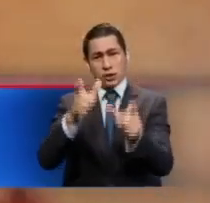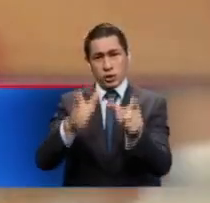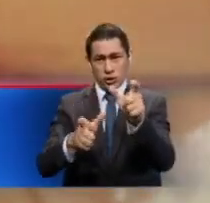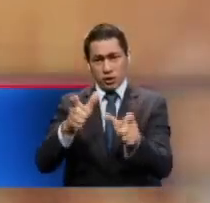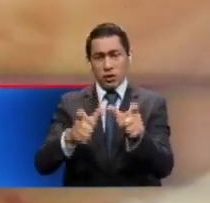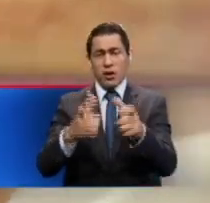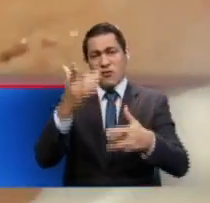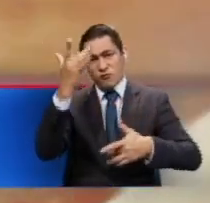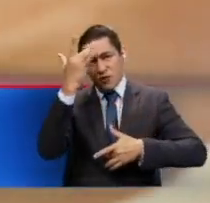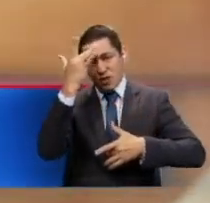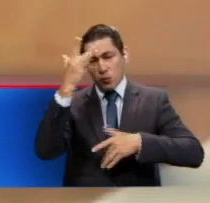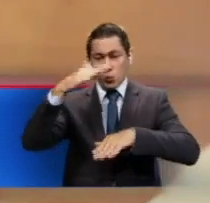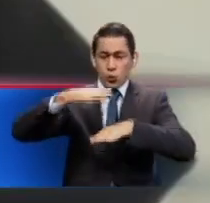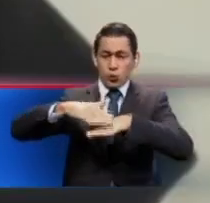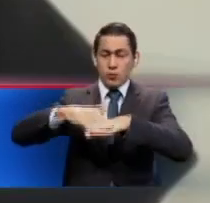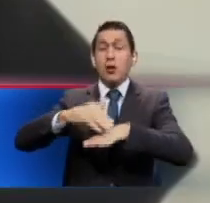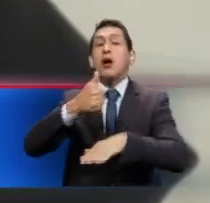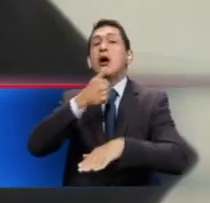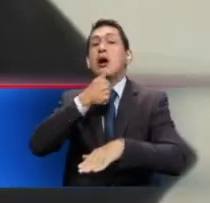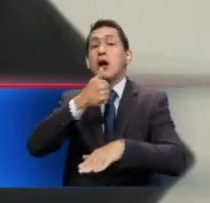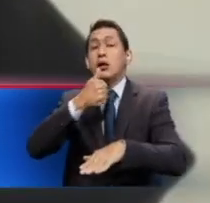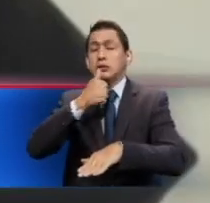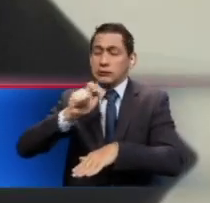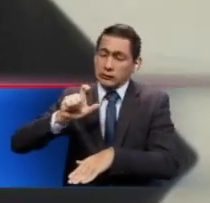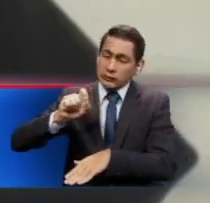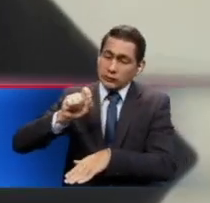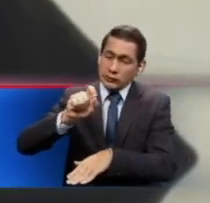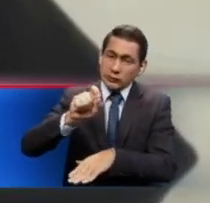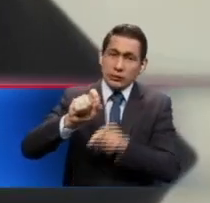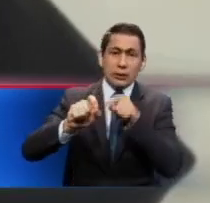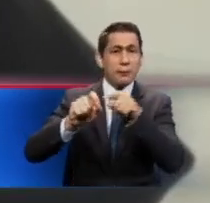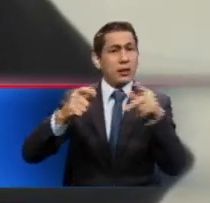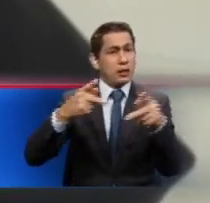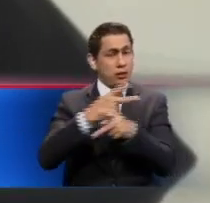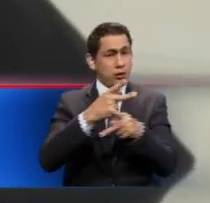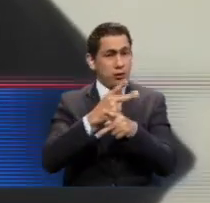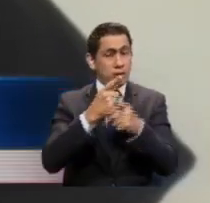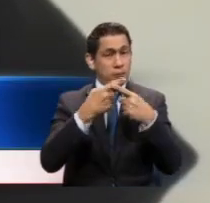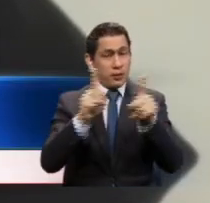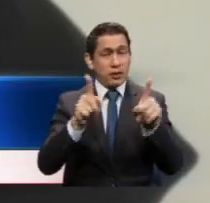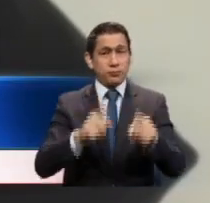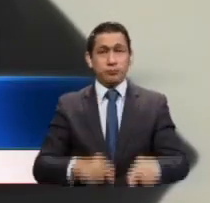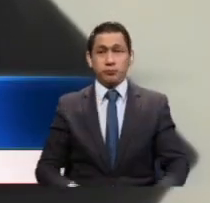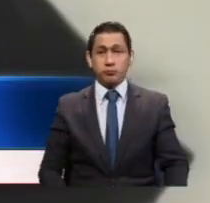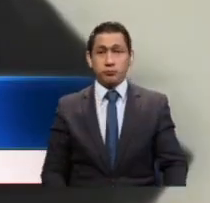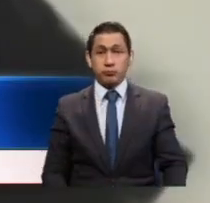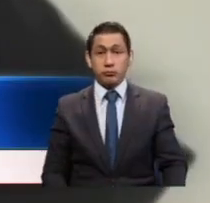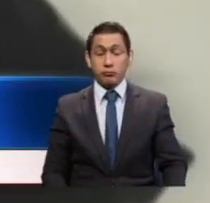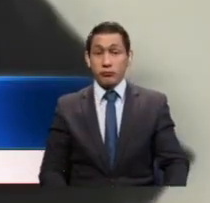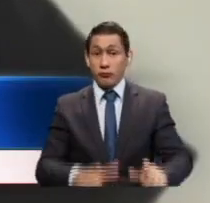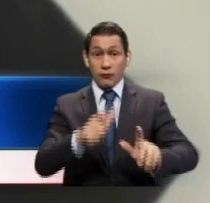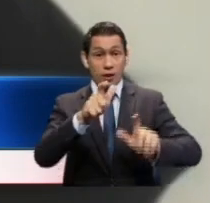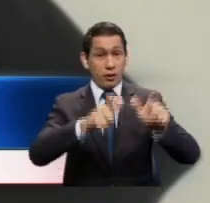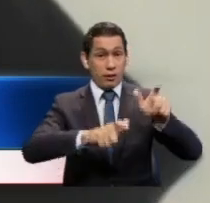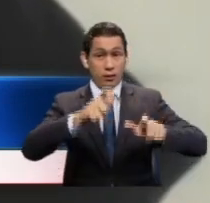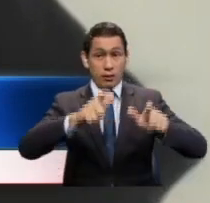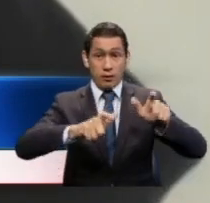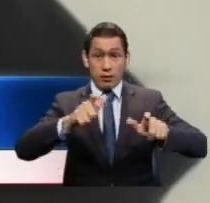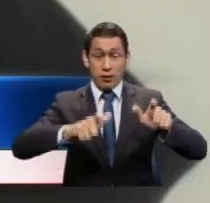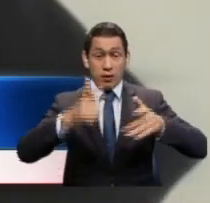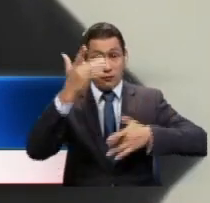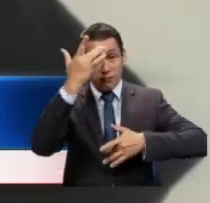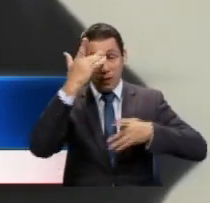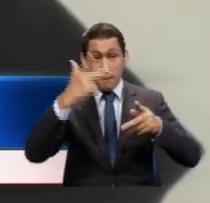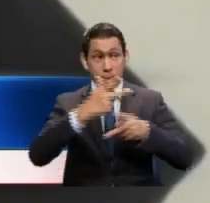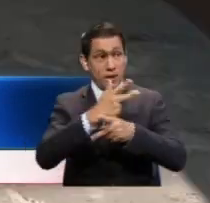un 2.5%. Los huéspedes más susceptibles que pueden determinar que estas enfermedades se puedan hacer mucho más graves son